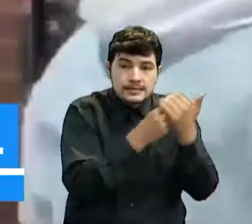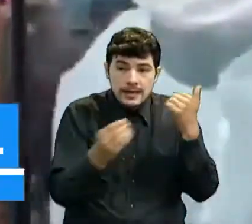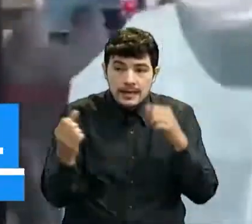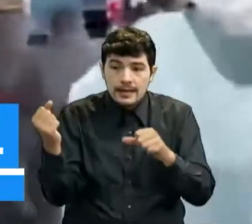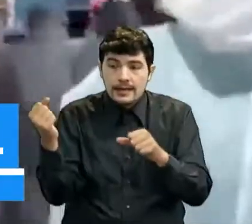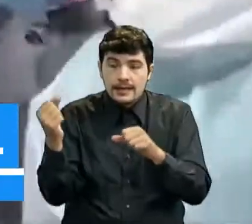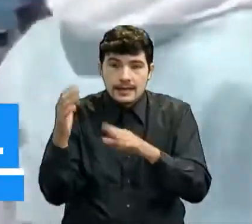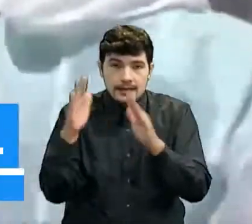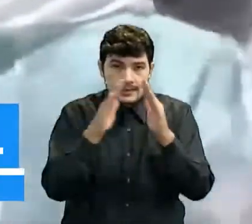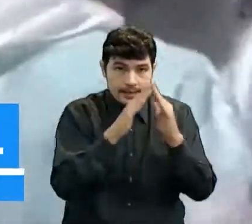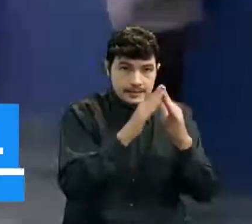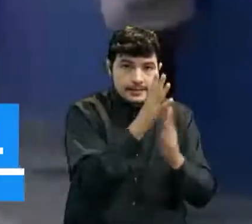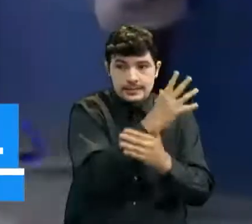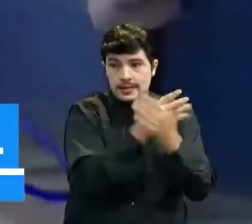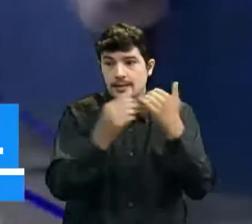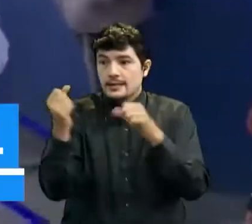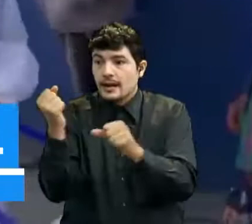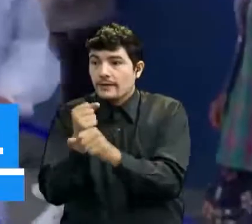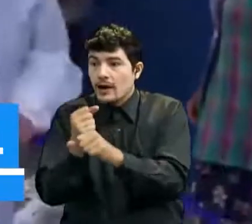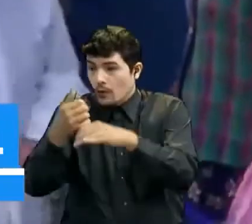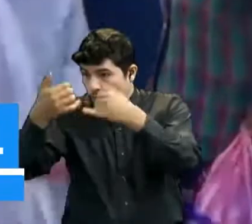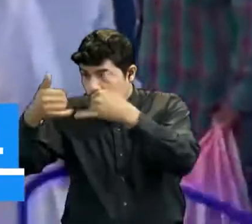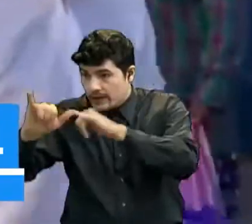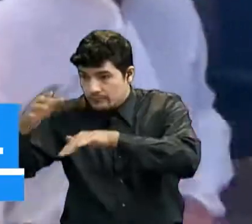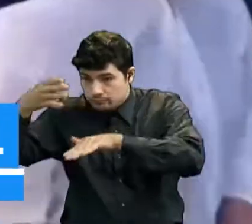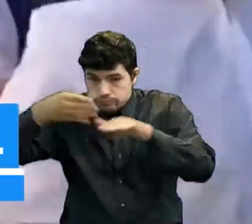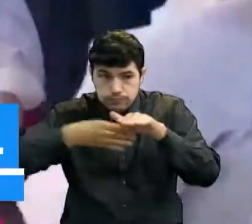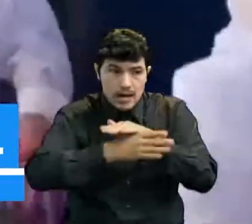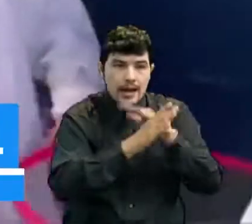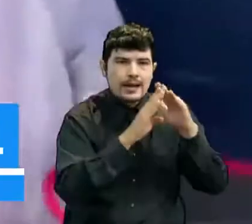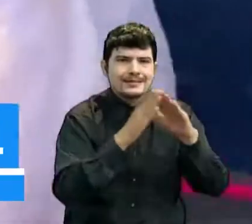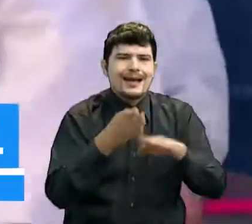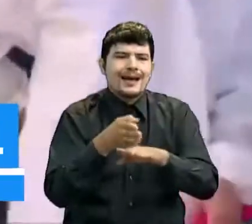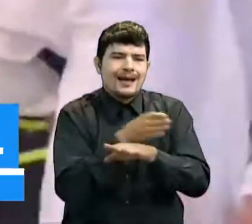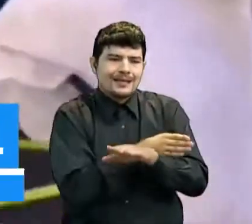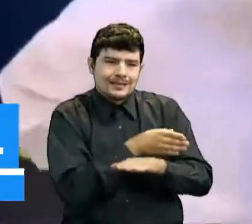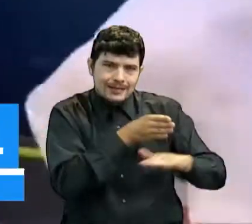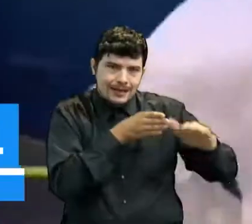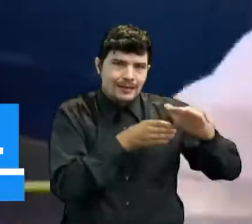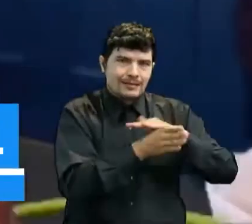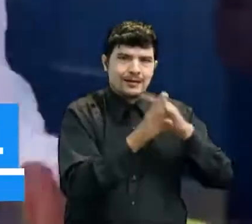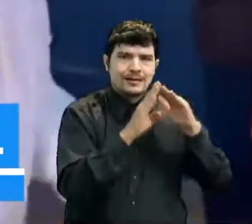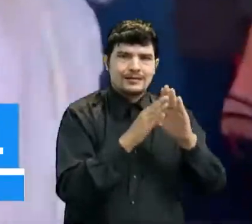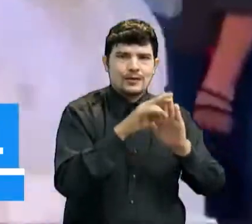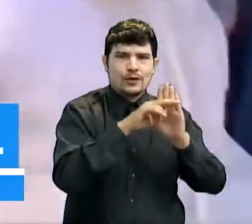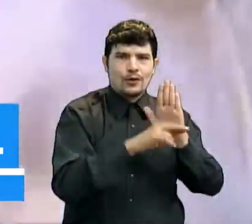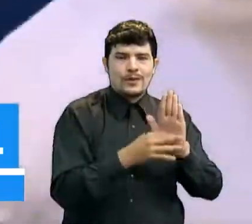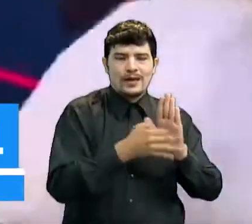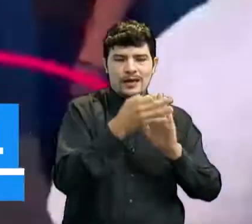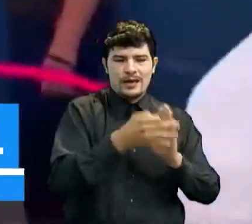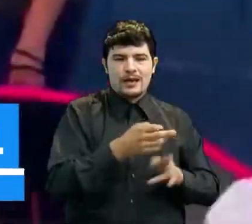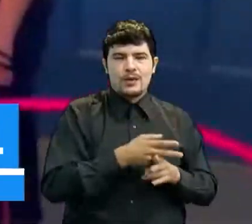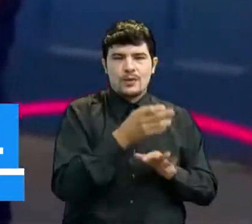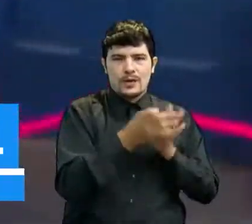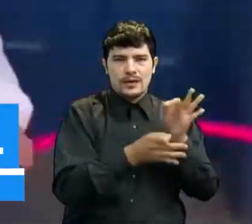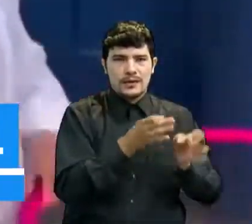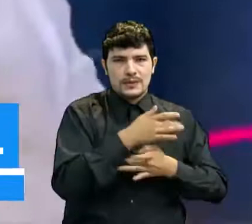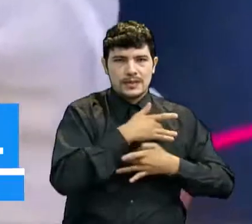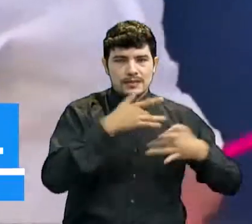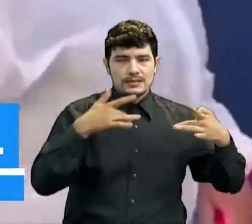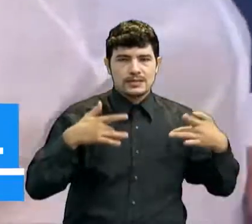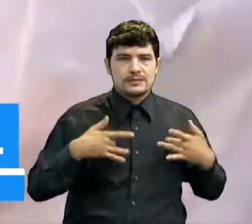los apliquemos en casa. Es importante recordarle a la comunidad pamplonesa que en el momento que estamos haciendo alguna compra o estamos haciendo alguna